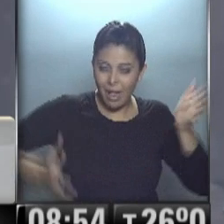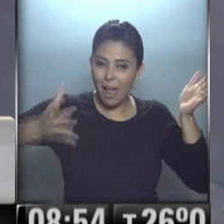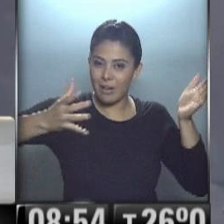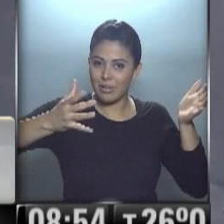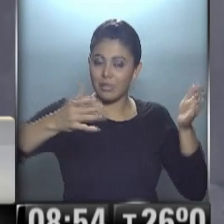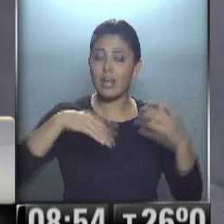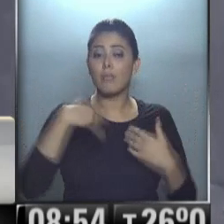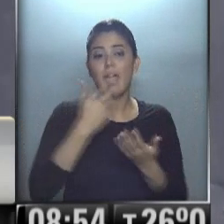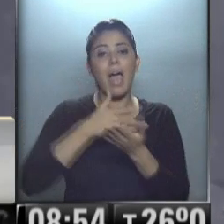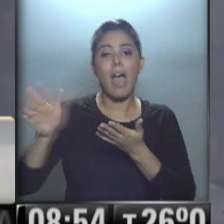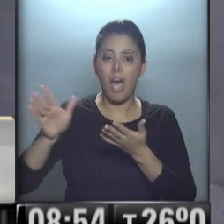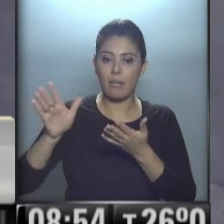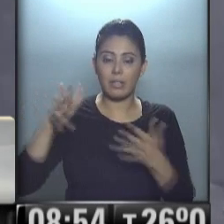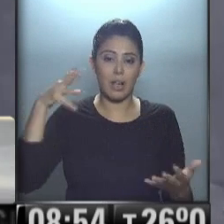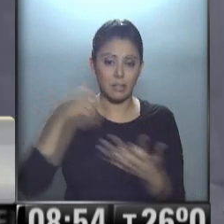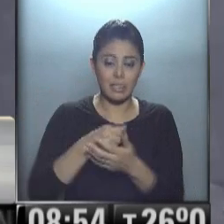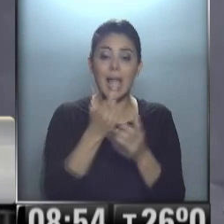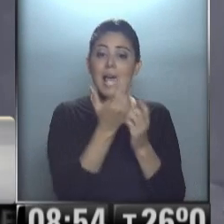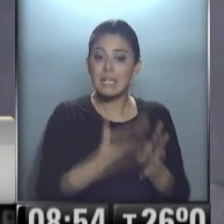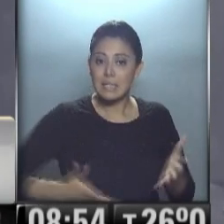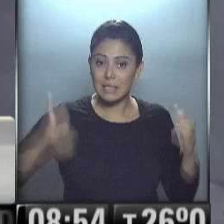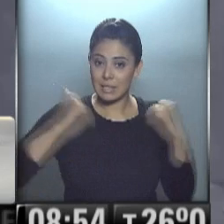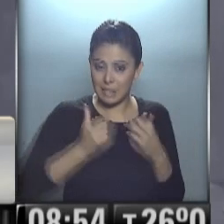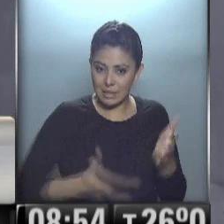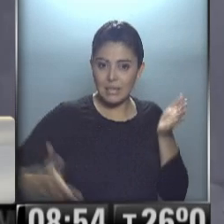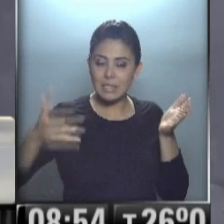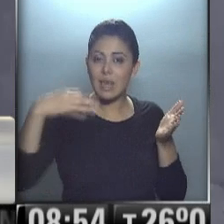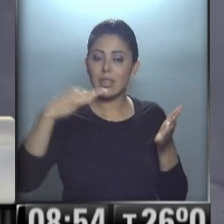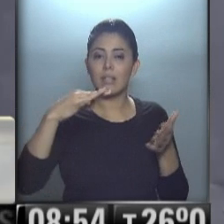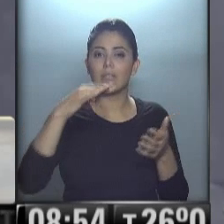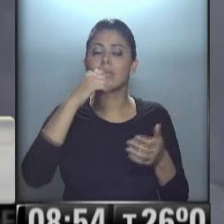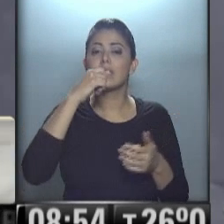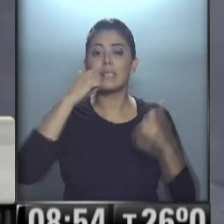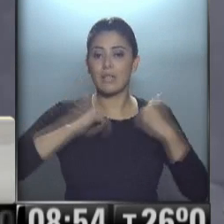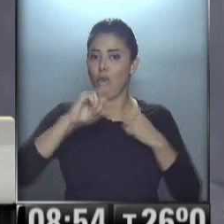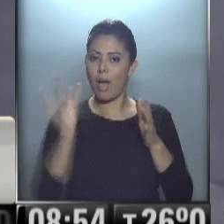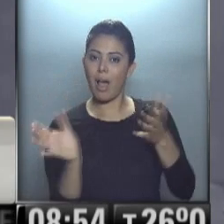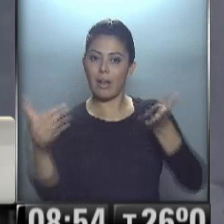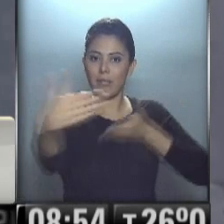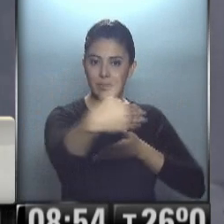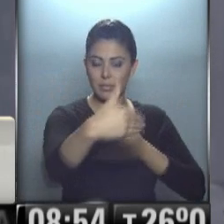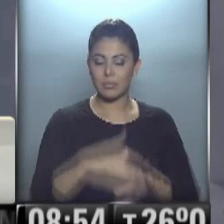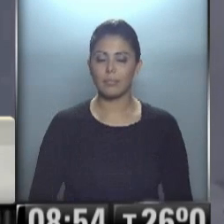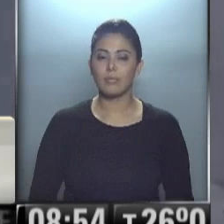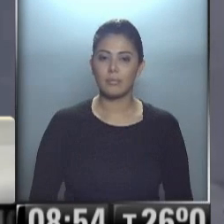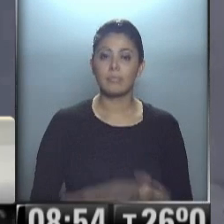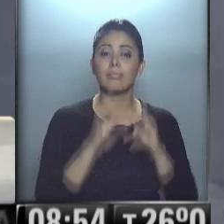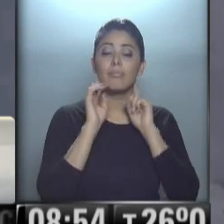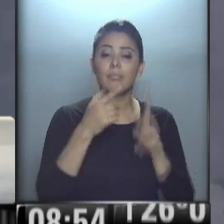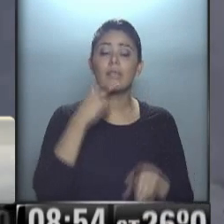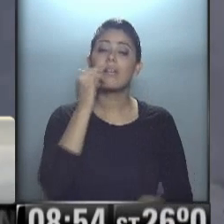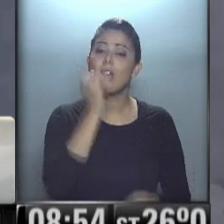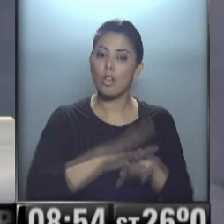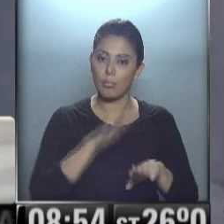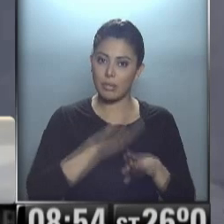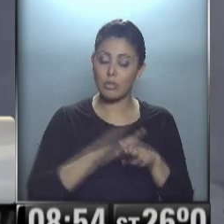infantil, para evitar tener una colisión. La sillita tiene que estar ubicada en sentido contrario y además, por supuesto, se aconseja